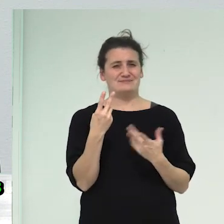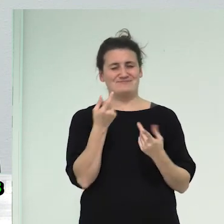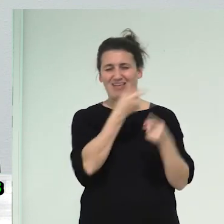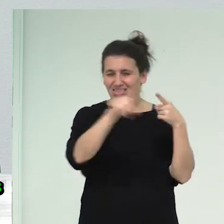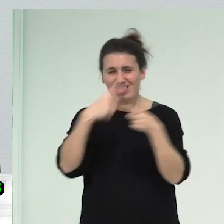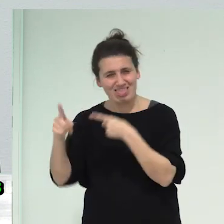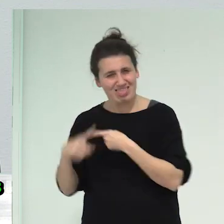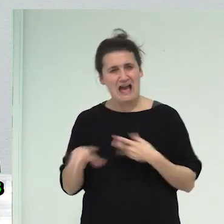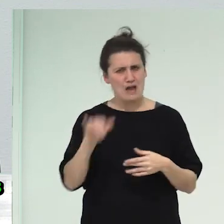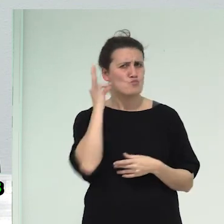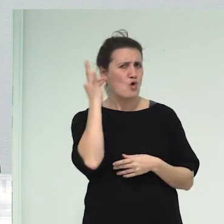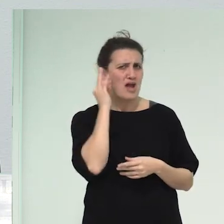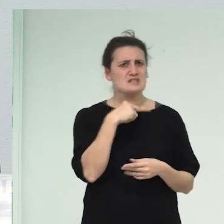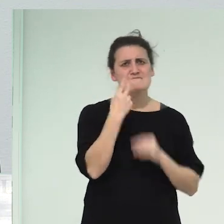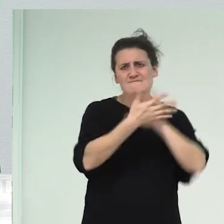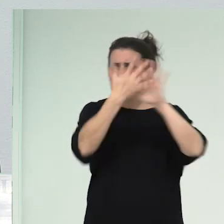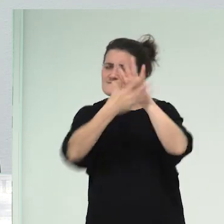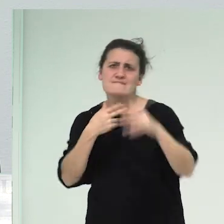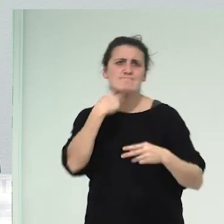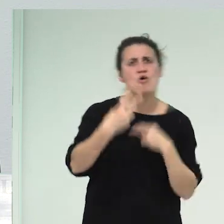de mujeres que antes señalé,